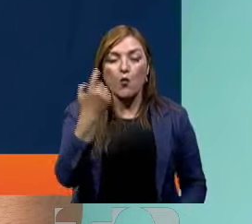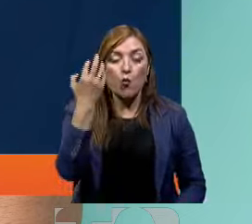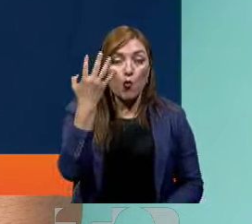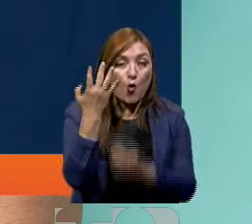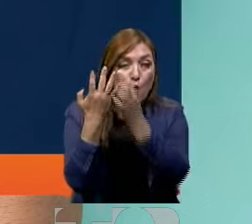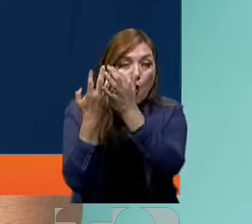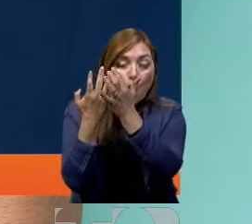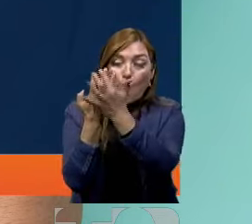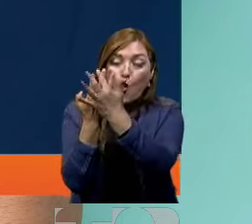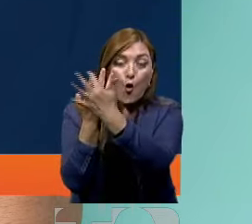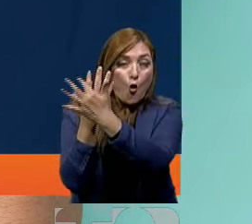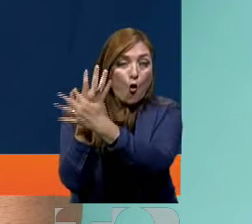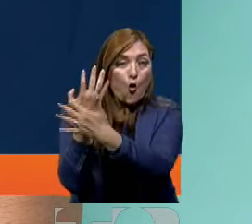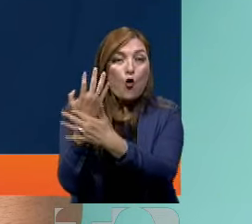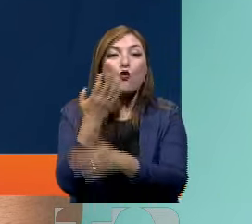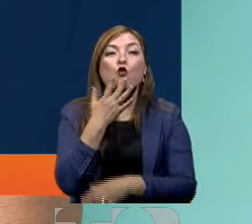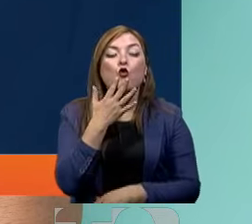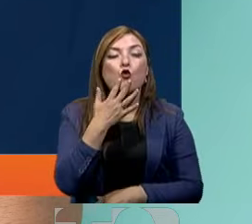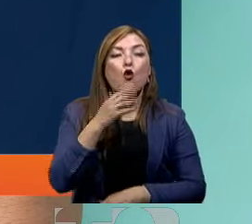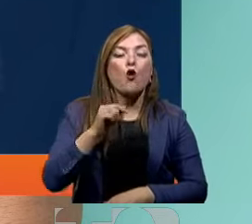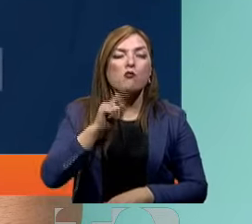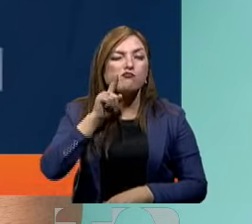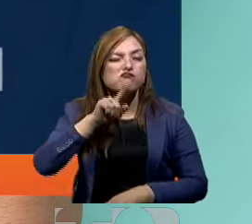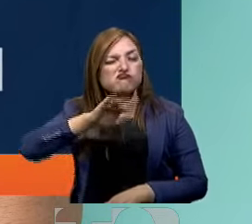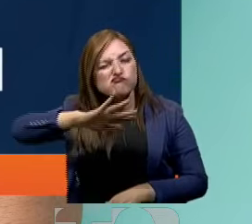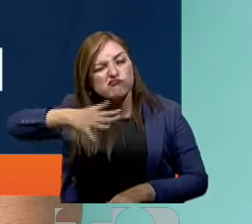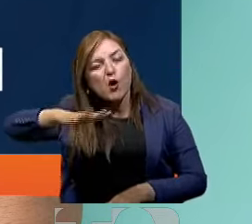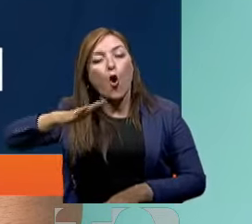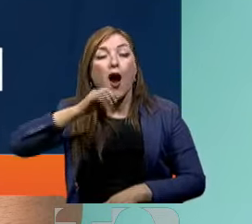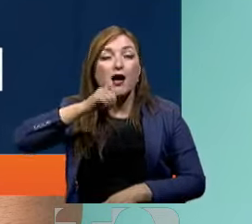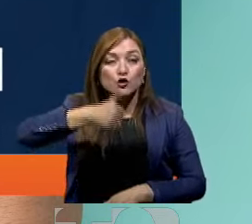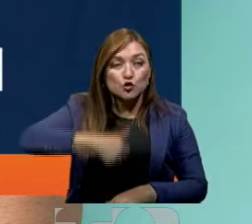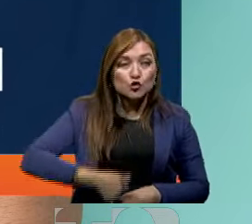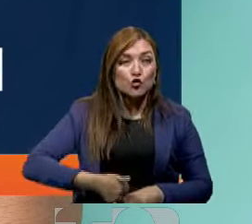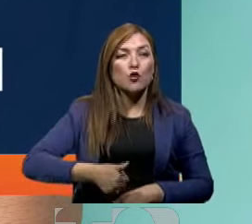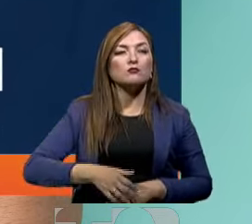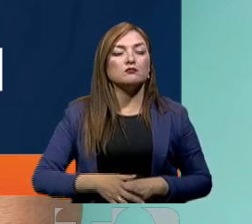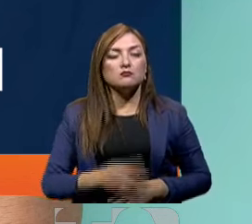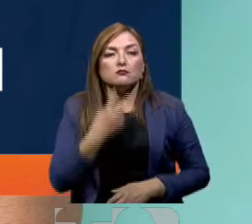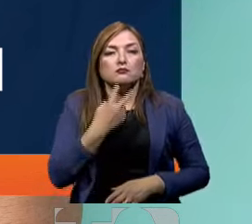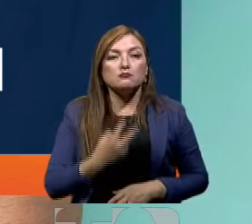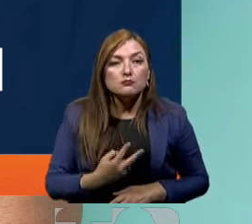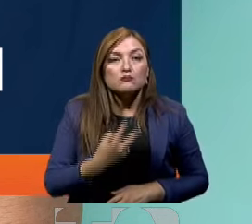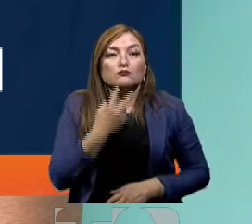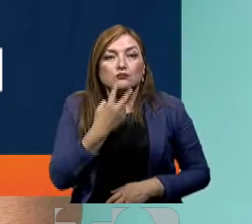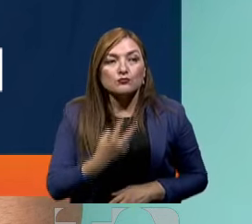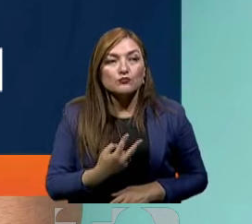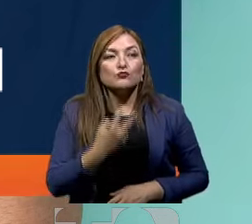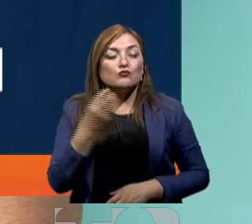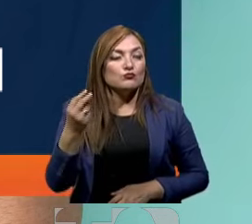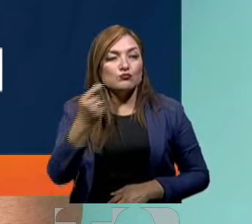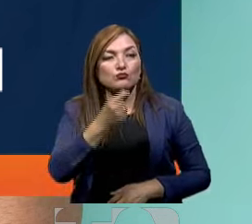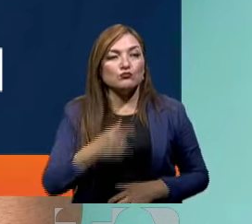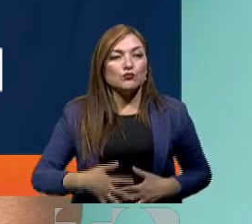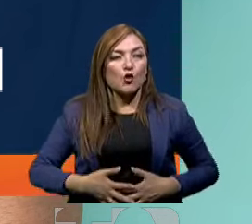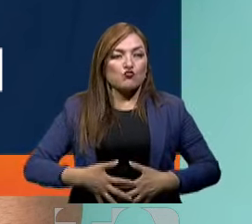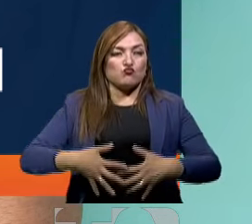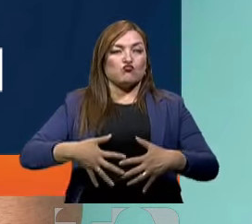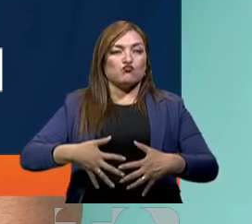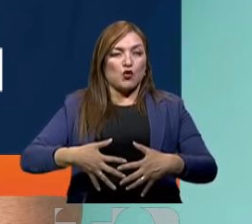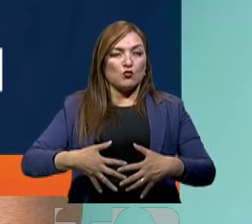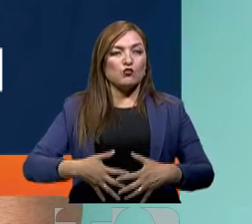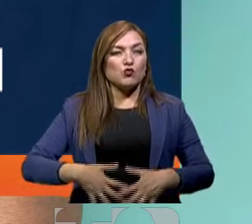pálido o azul, respiración rápida, hinchazón en las piernas, el vientre o el área alrededor de los ojos y falta de aire durante